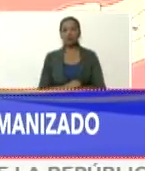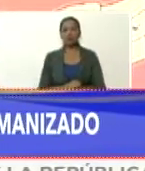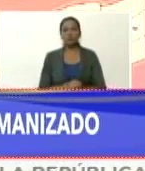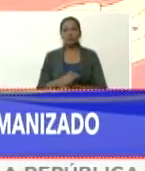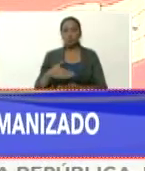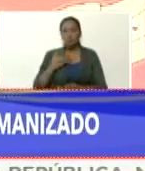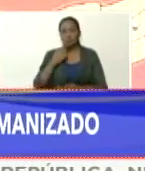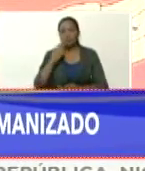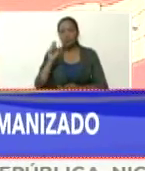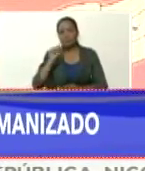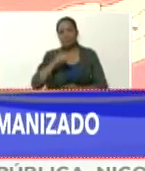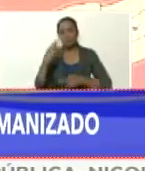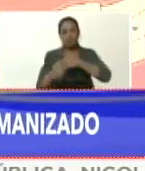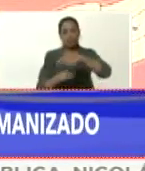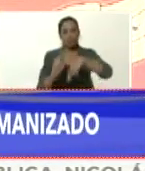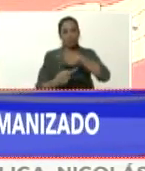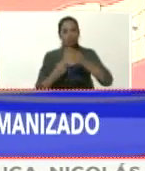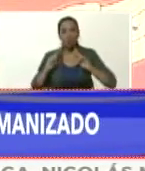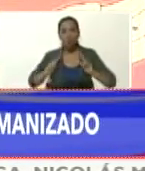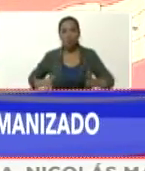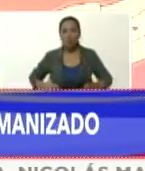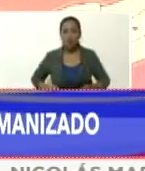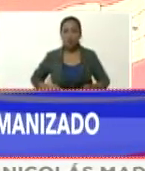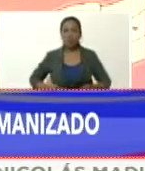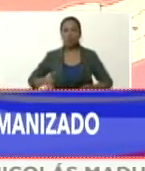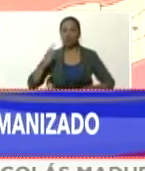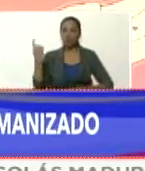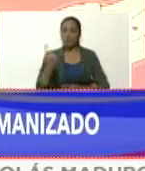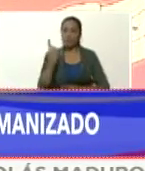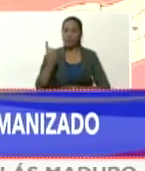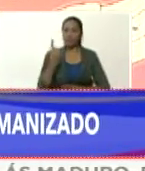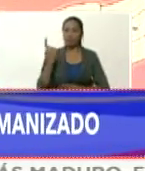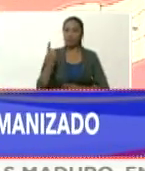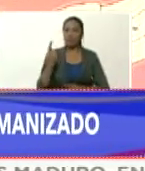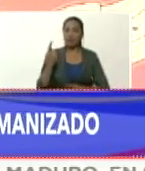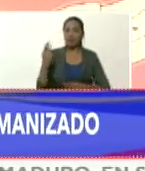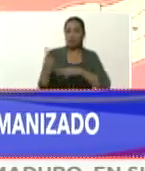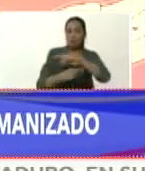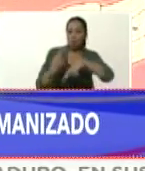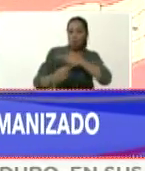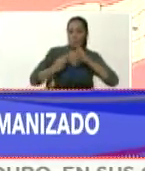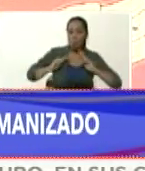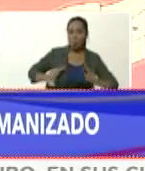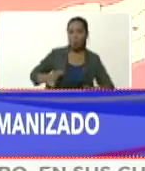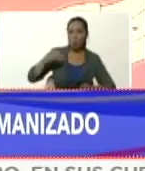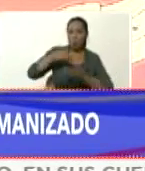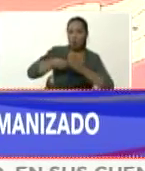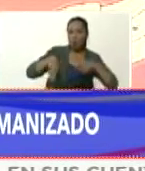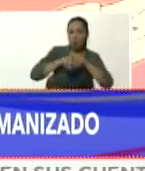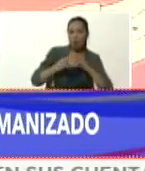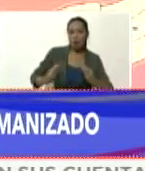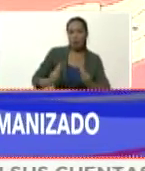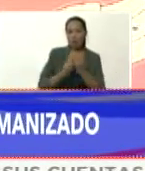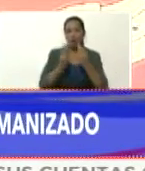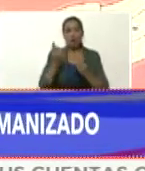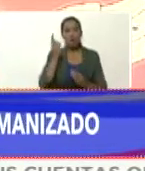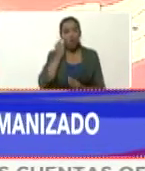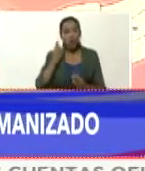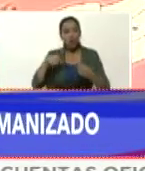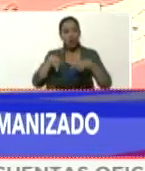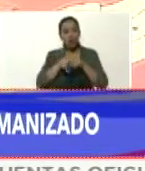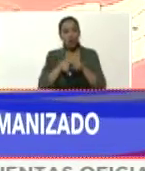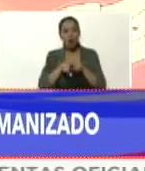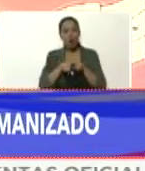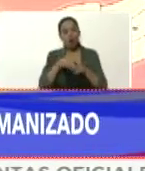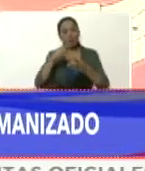pudiéramos decir, de la revolución humanista. Solo una revolución humanista se plantea acompañar a la mujer en